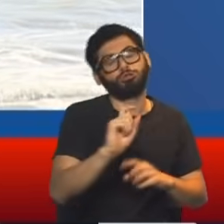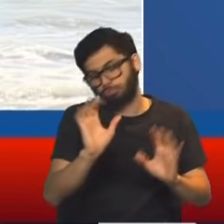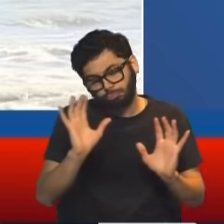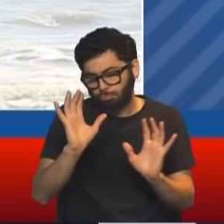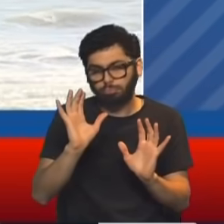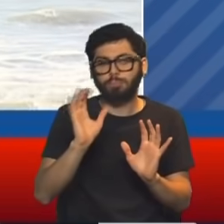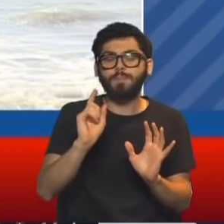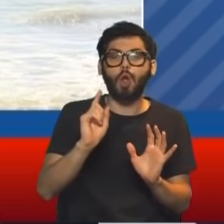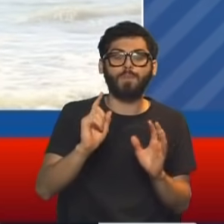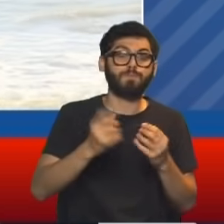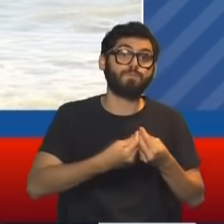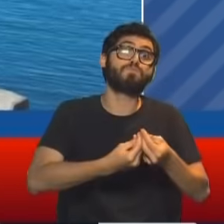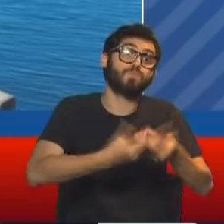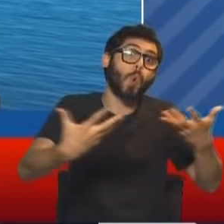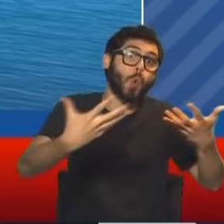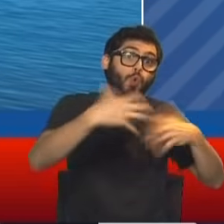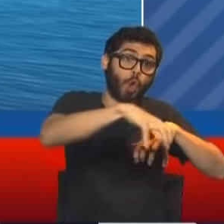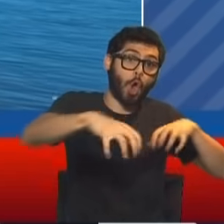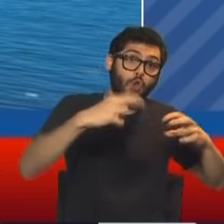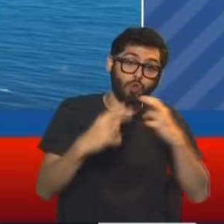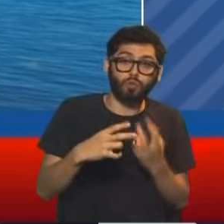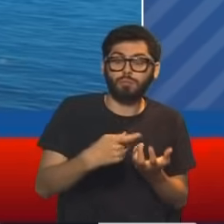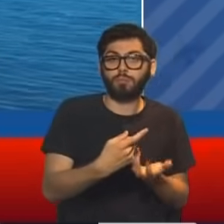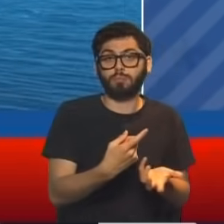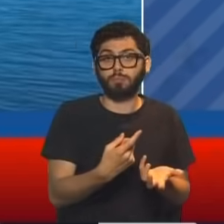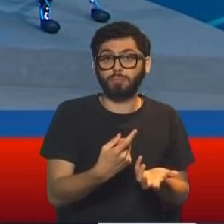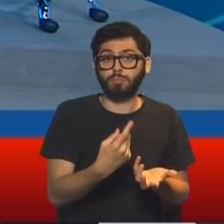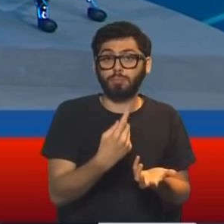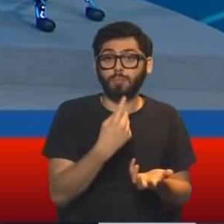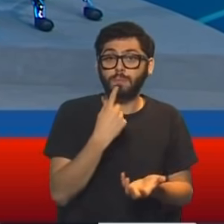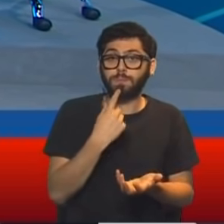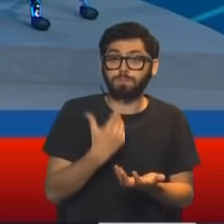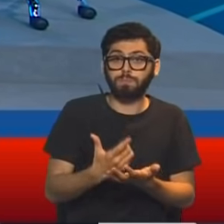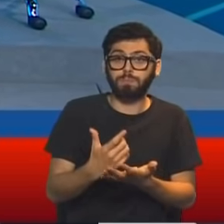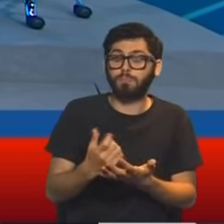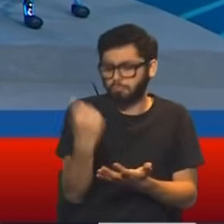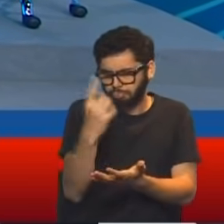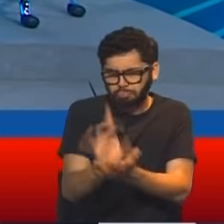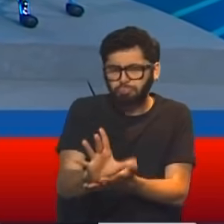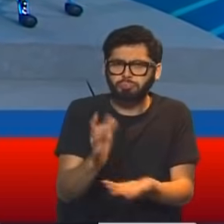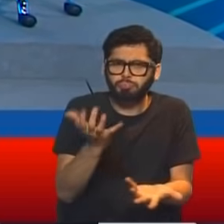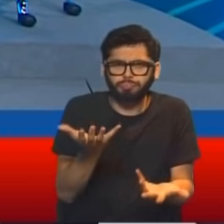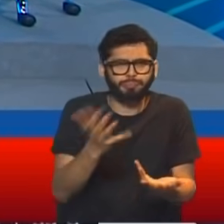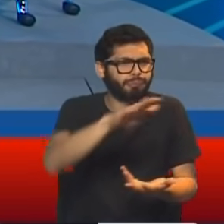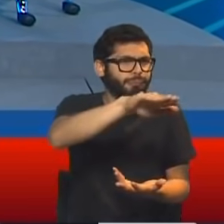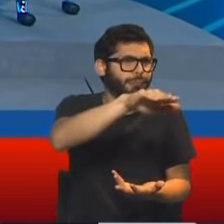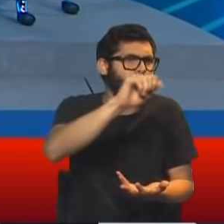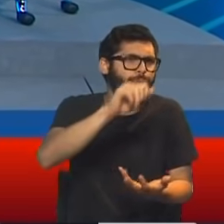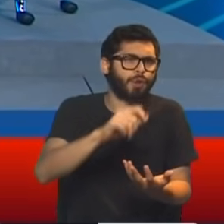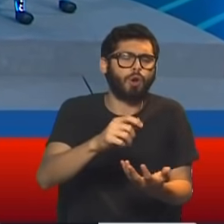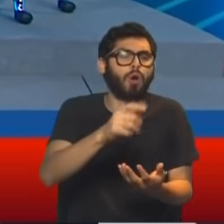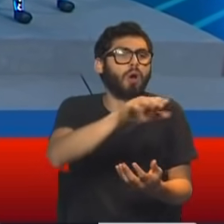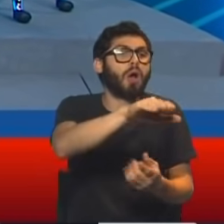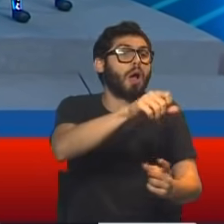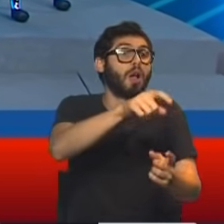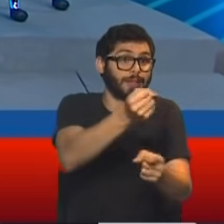hay una gran parte del sector gastronómico que si te tienen que despedir en un segundo te despide, que te contrata por una función y